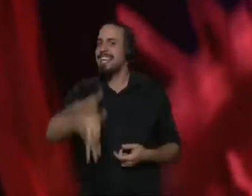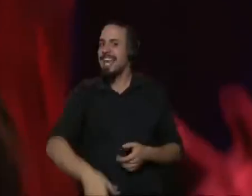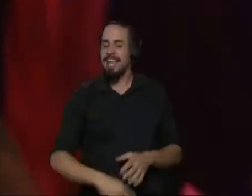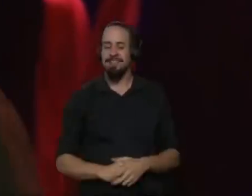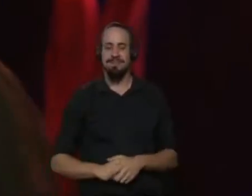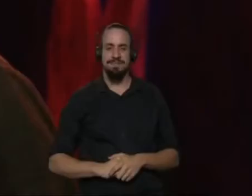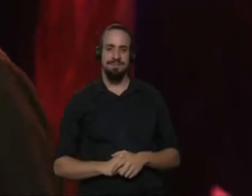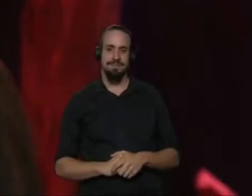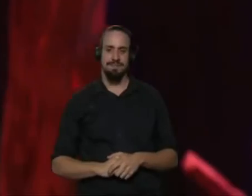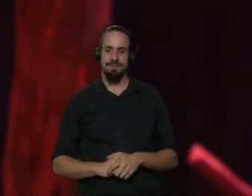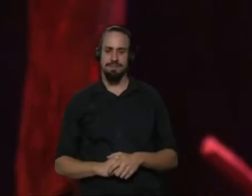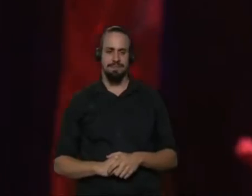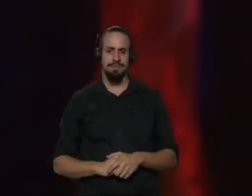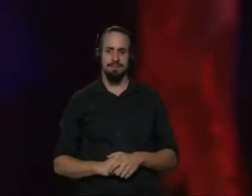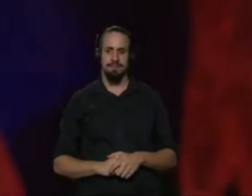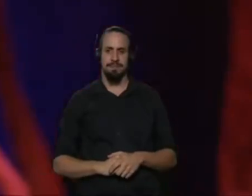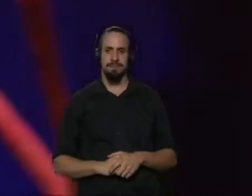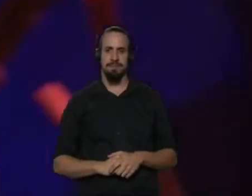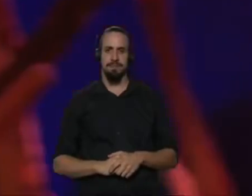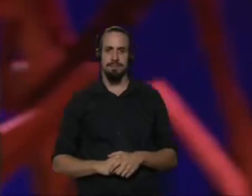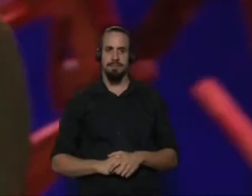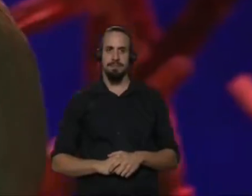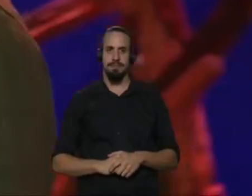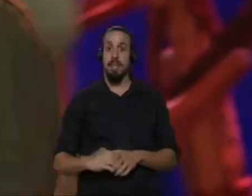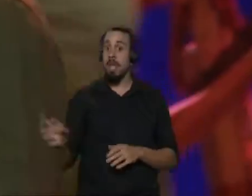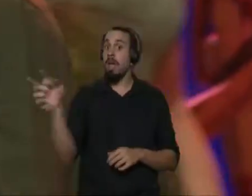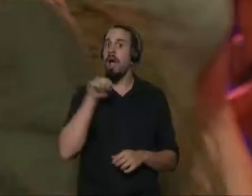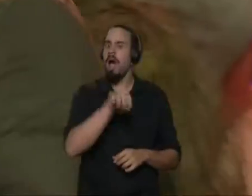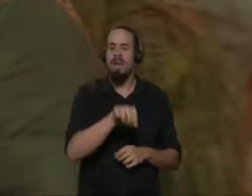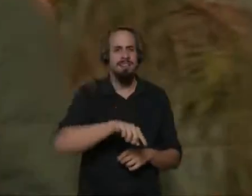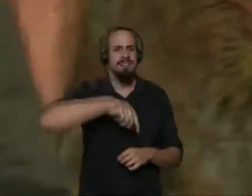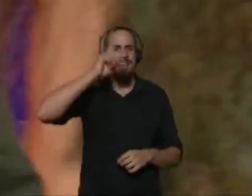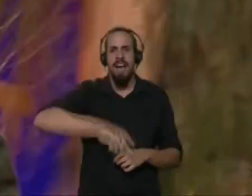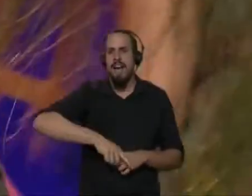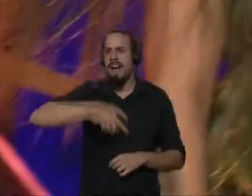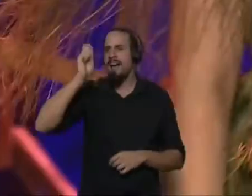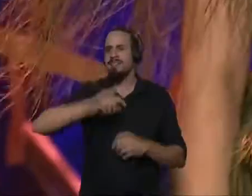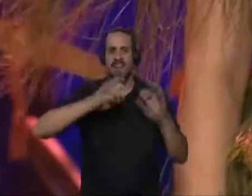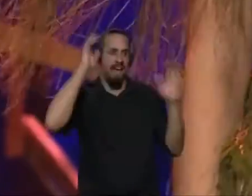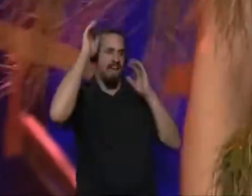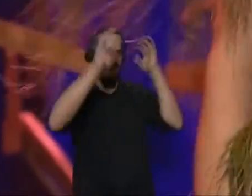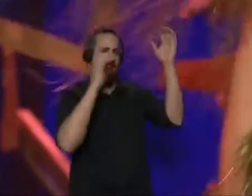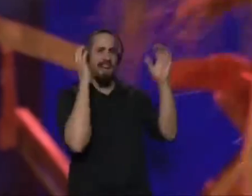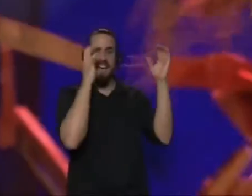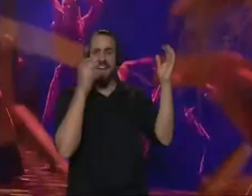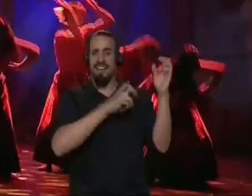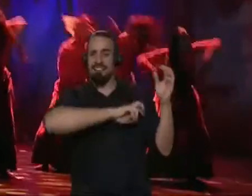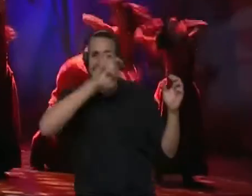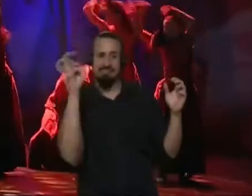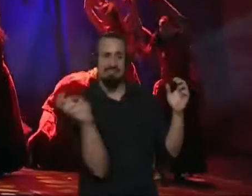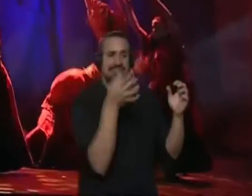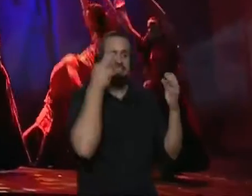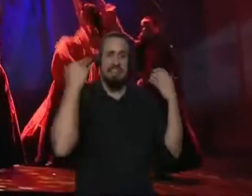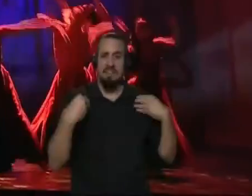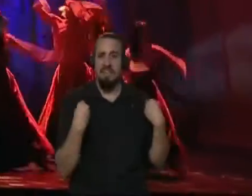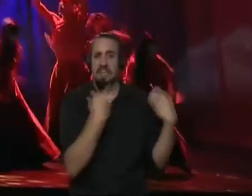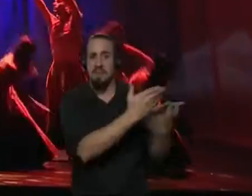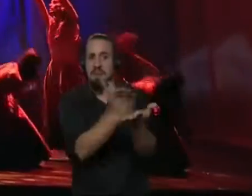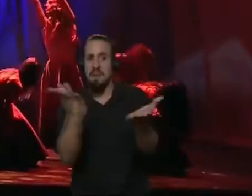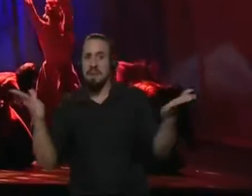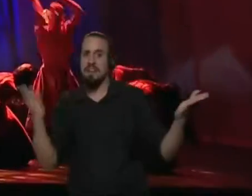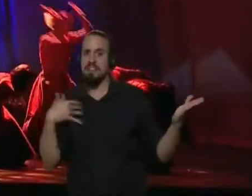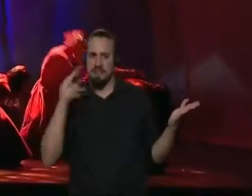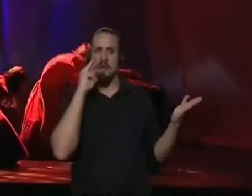Y cada vez que ha pasado uno entre los seres vivos, es quien tiene más motivos para